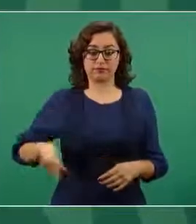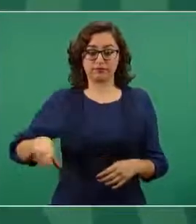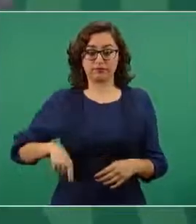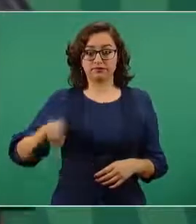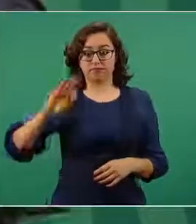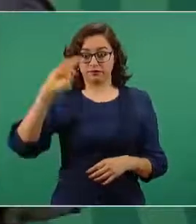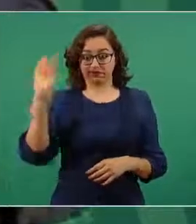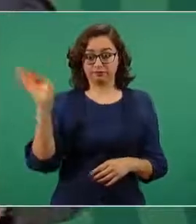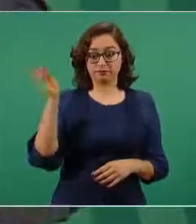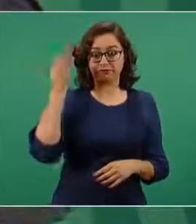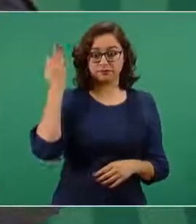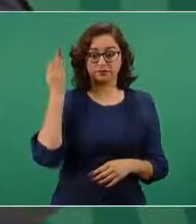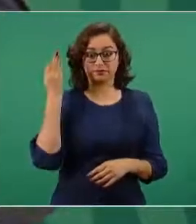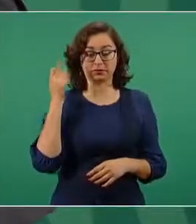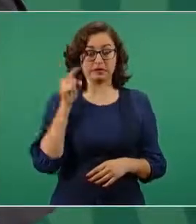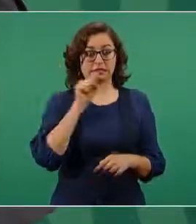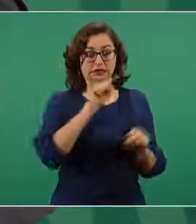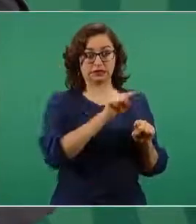enfrentar